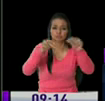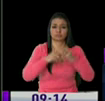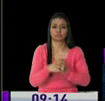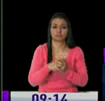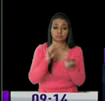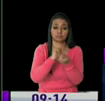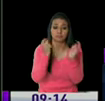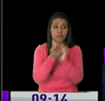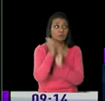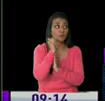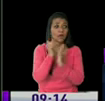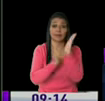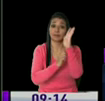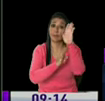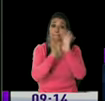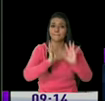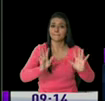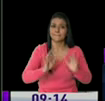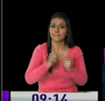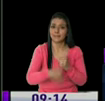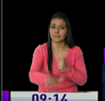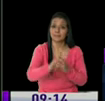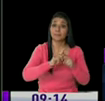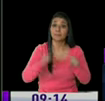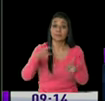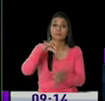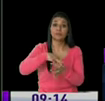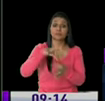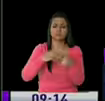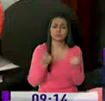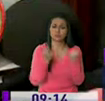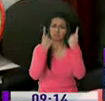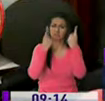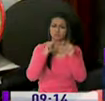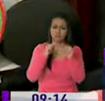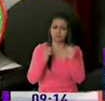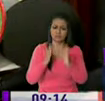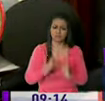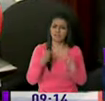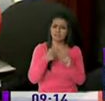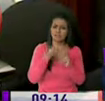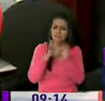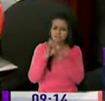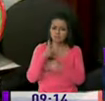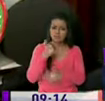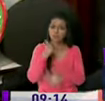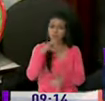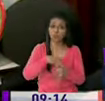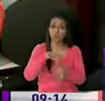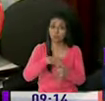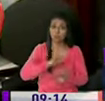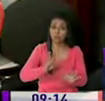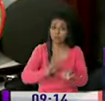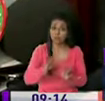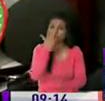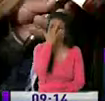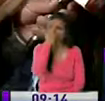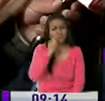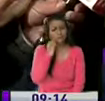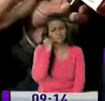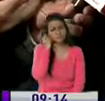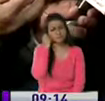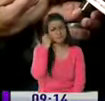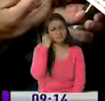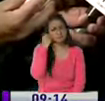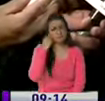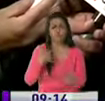del orden del día no prosperó. Pero en la votación hubo sorpresas. Jorge Yunda se abstuvo de votar y da sus razones. Bueno, yo